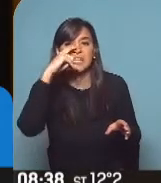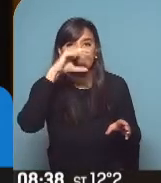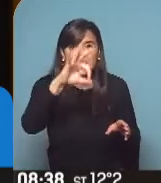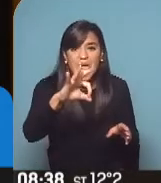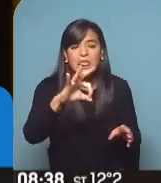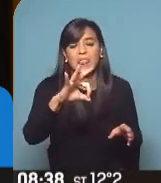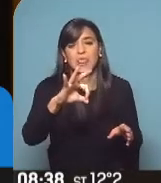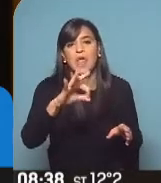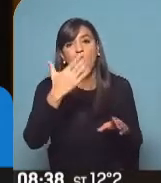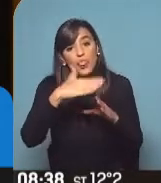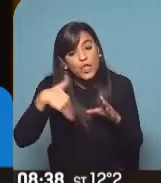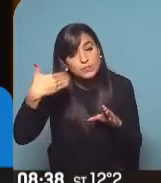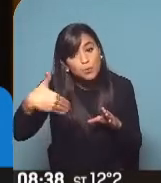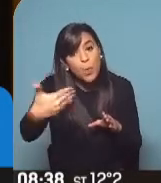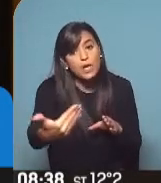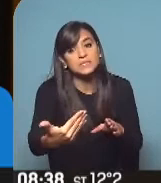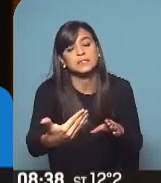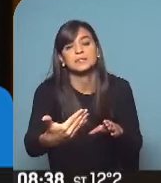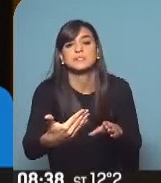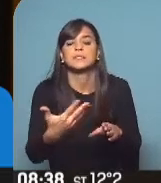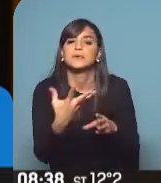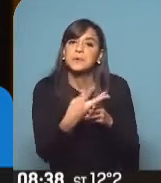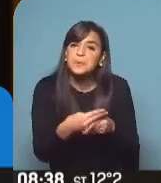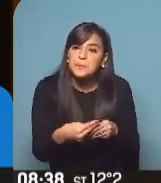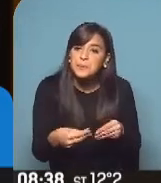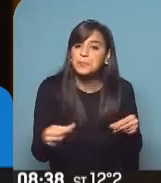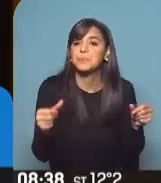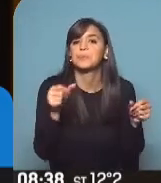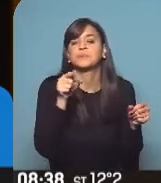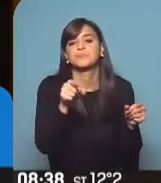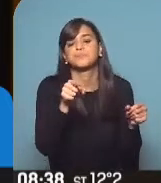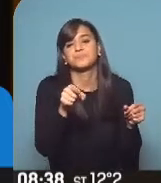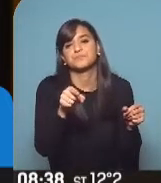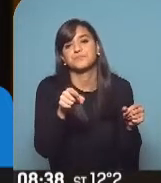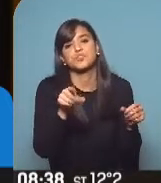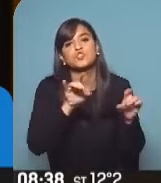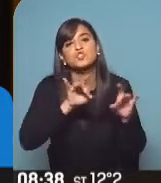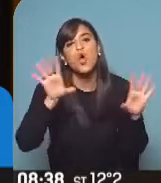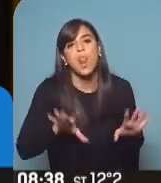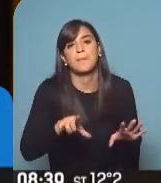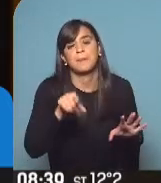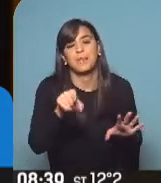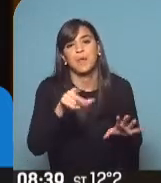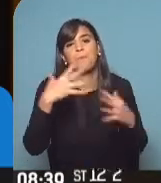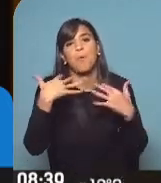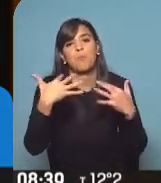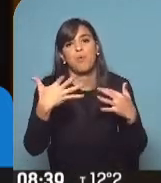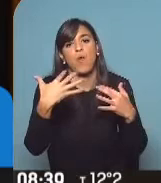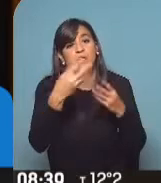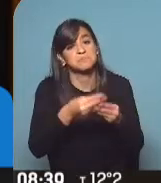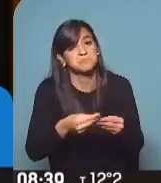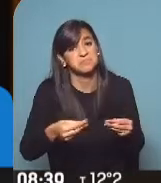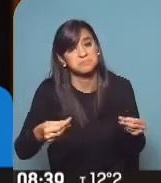y luego se fue disolviendo un poco es a ese carácter exclusivamente popular que supo tener